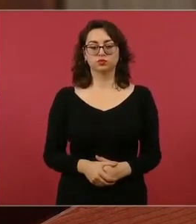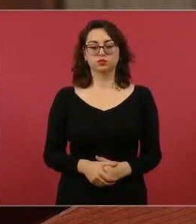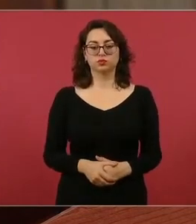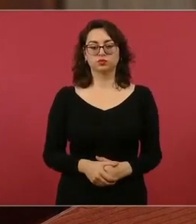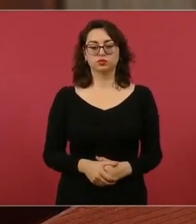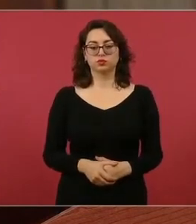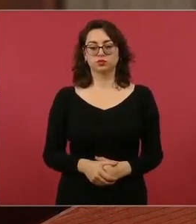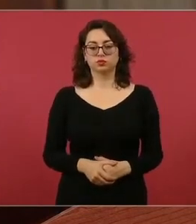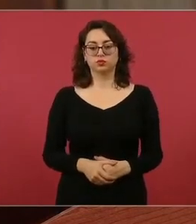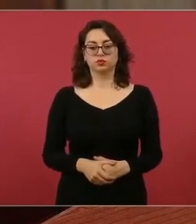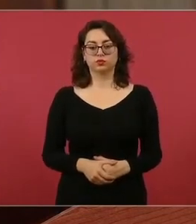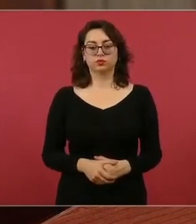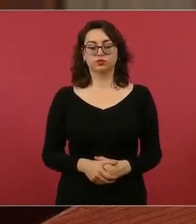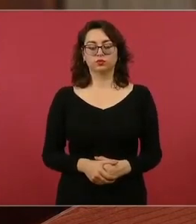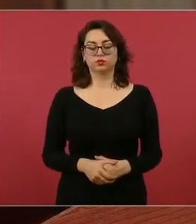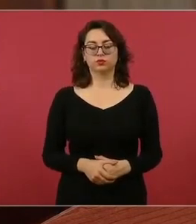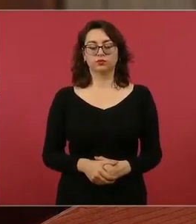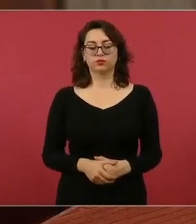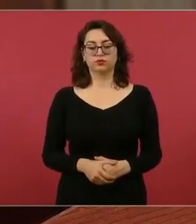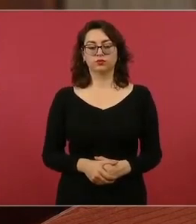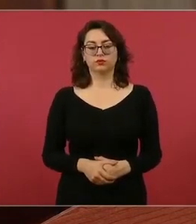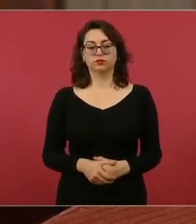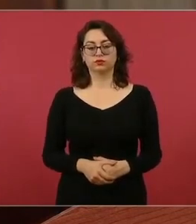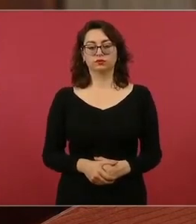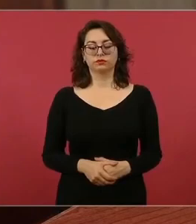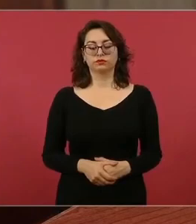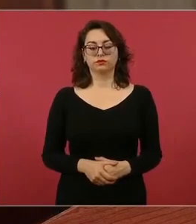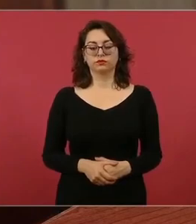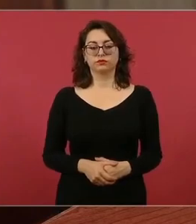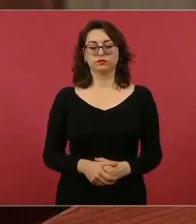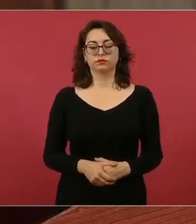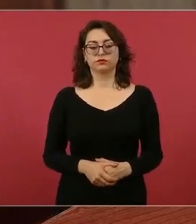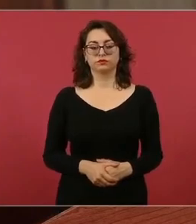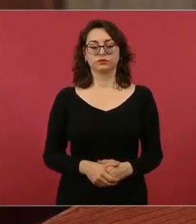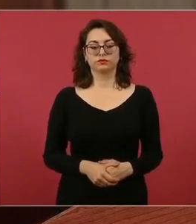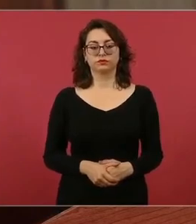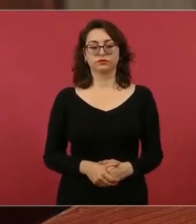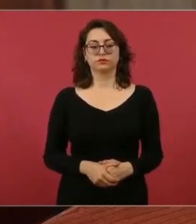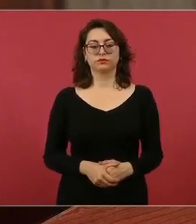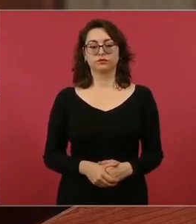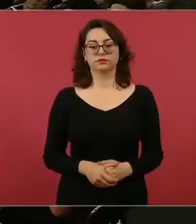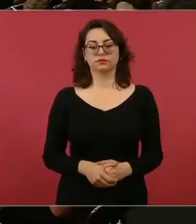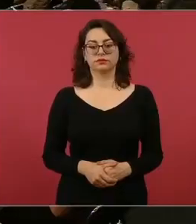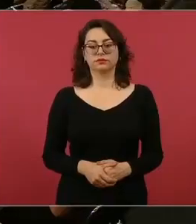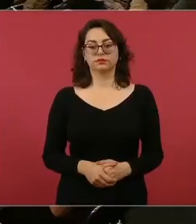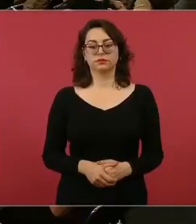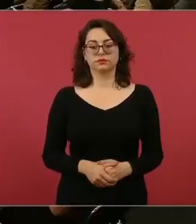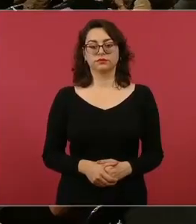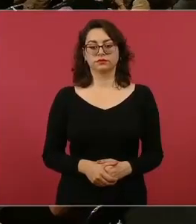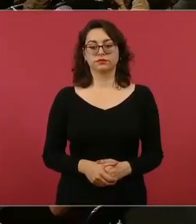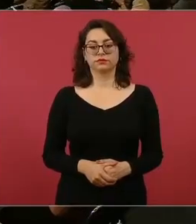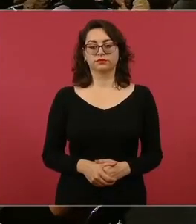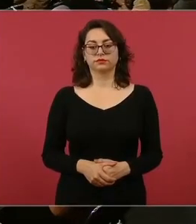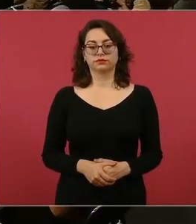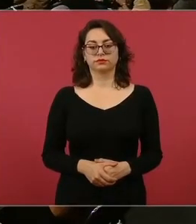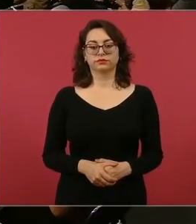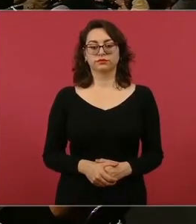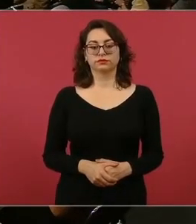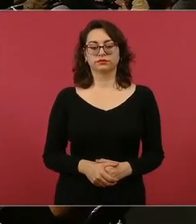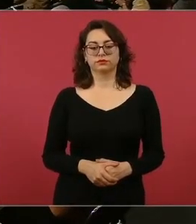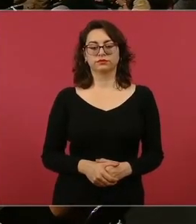El porcentaje tiene que ver con el comercio total.